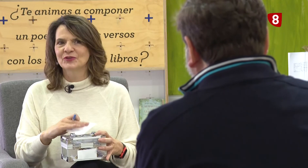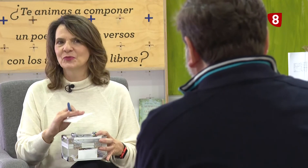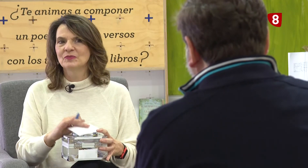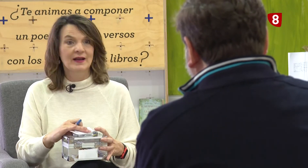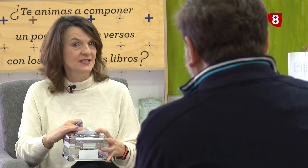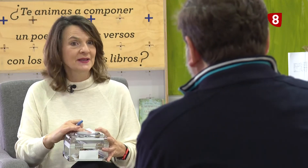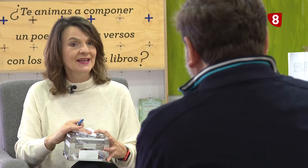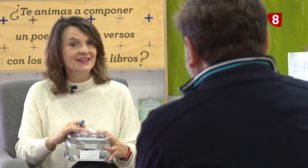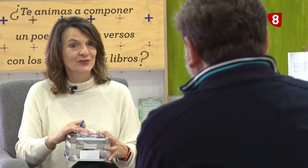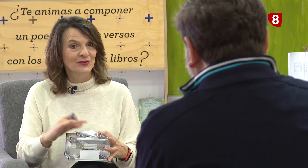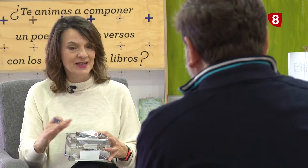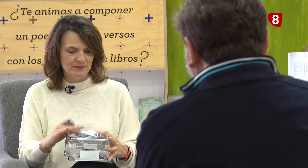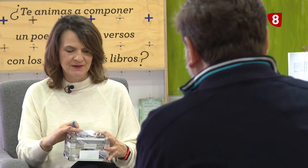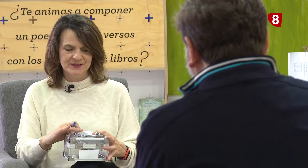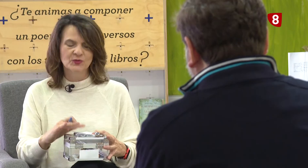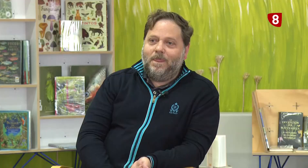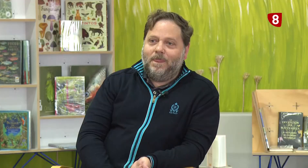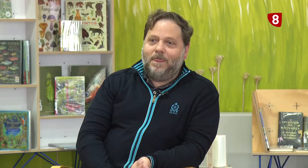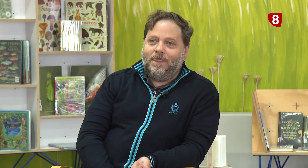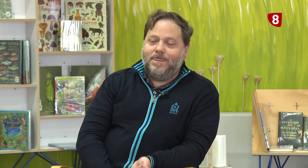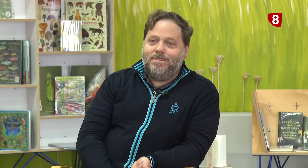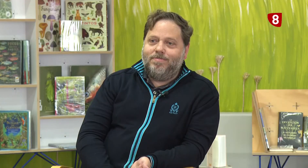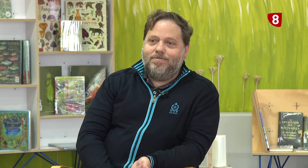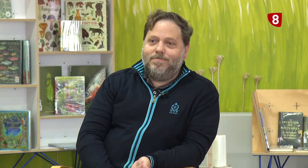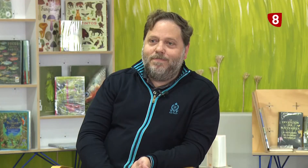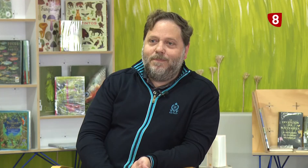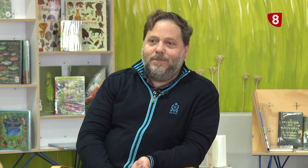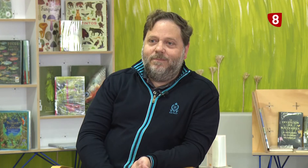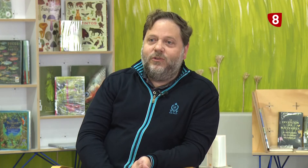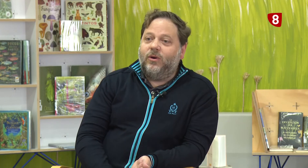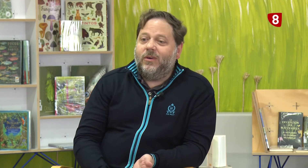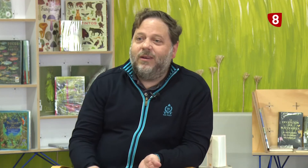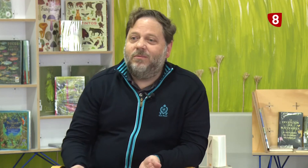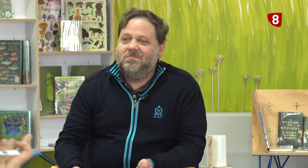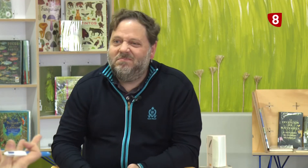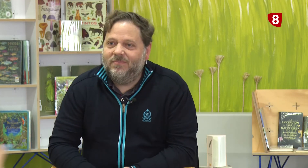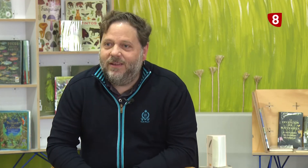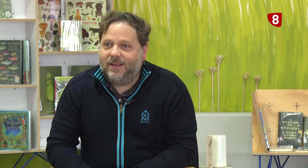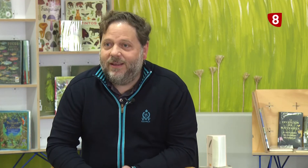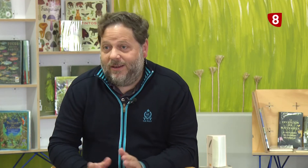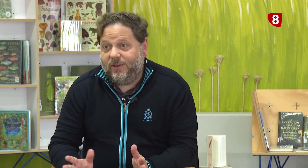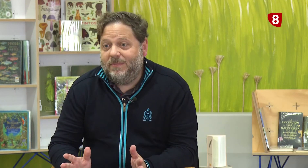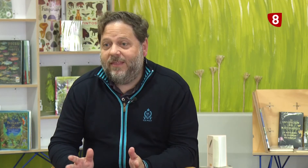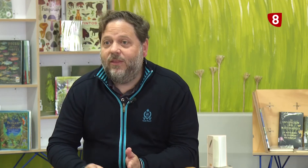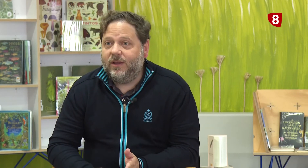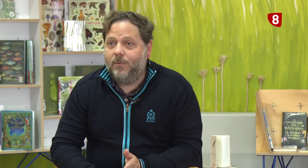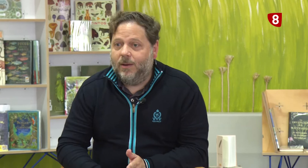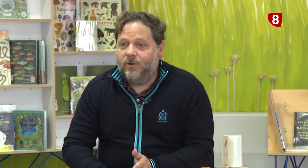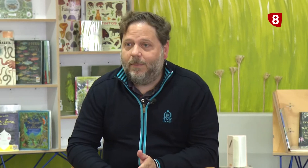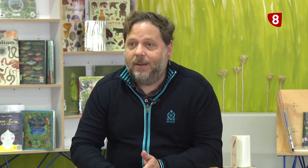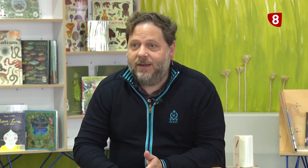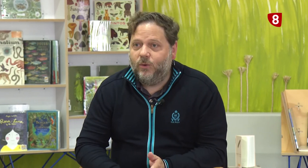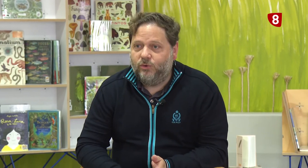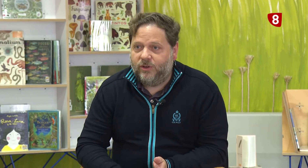pero bueno es verdad que hay de todo hay palabras muy rimbombantes hay otras muy de andar por casa yo creo que no creo que es merecido que